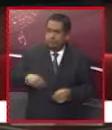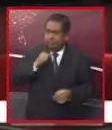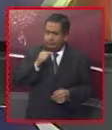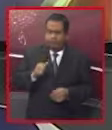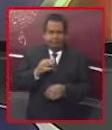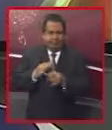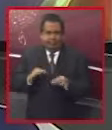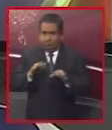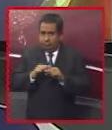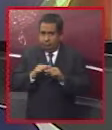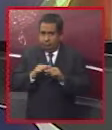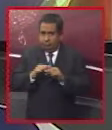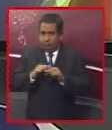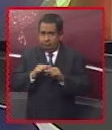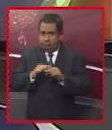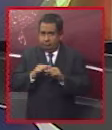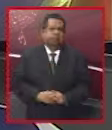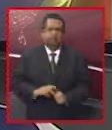de inocencia.